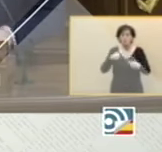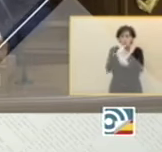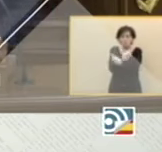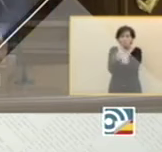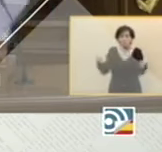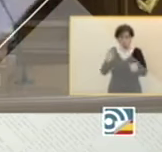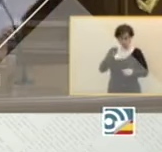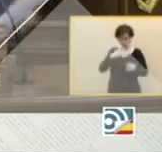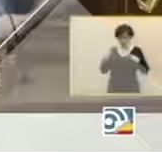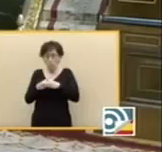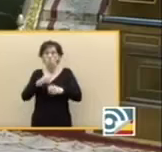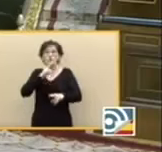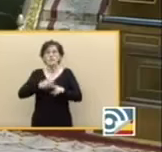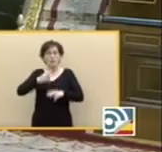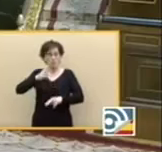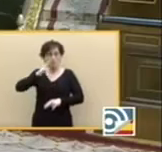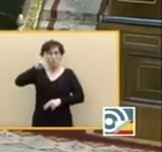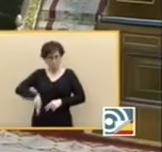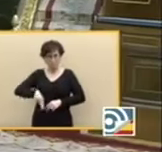gracias.